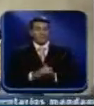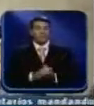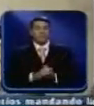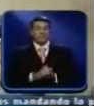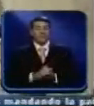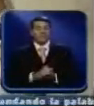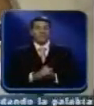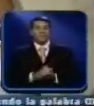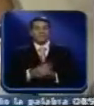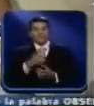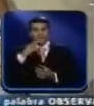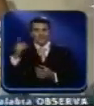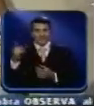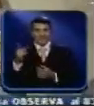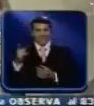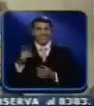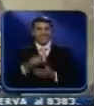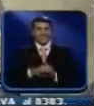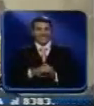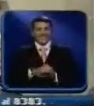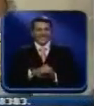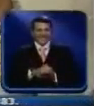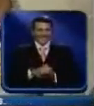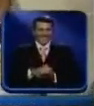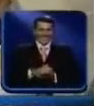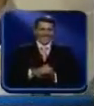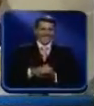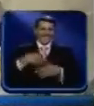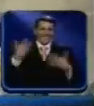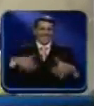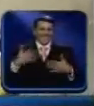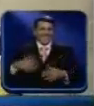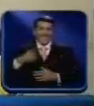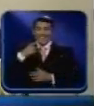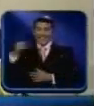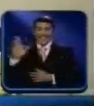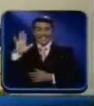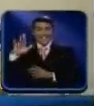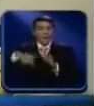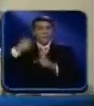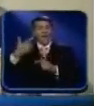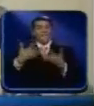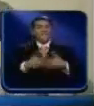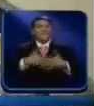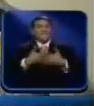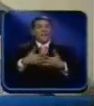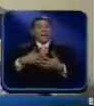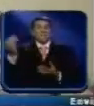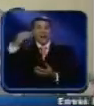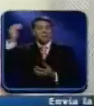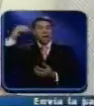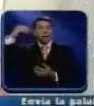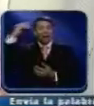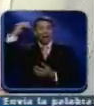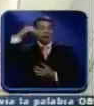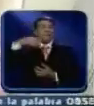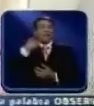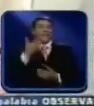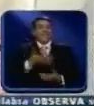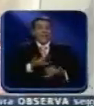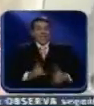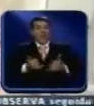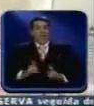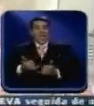claro, ya le dije a Lilian. Ya lo hablamos. Ya venimos, la fábrica sigue. Desde el equipo